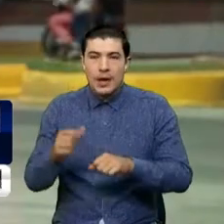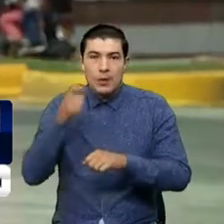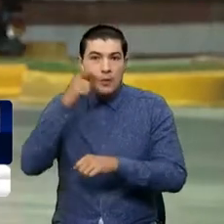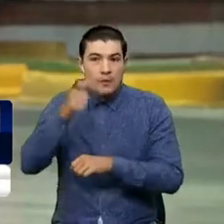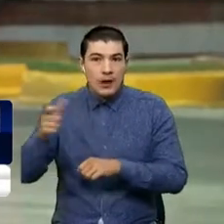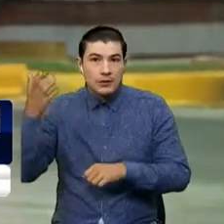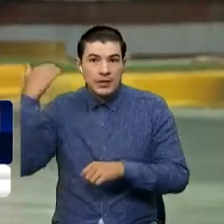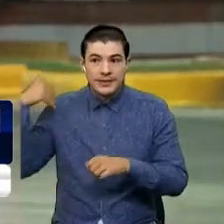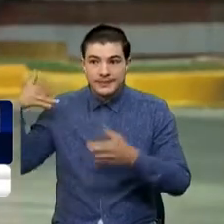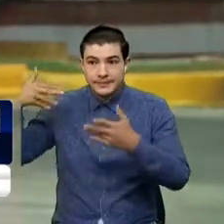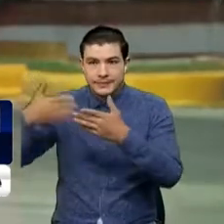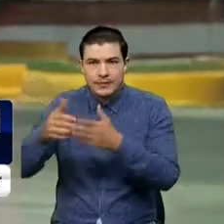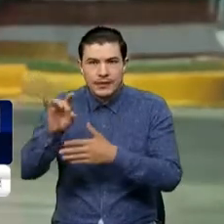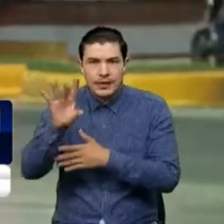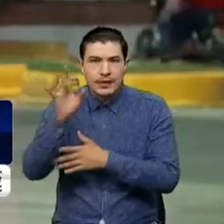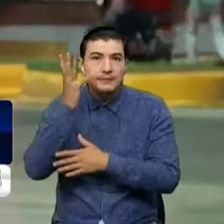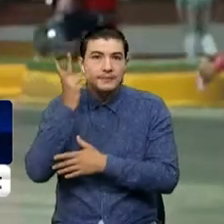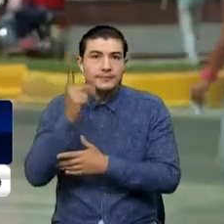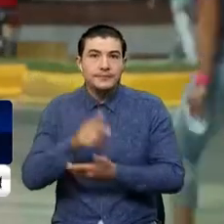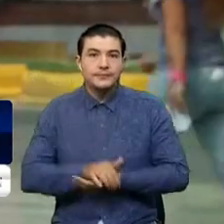durante los últimos días